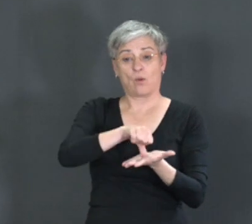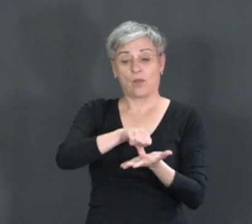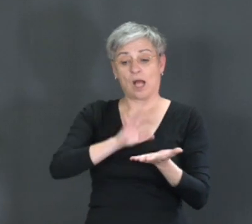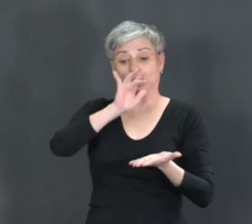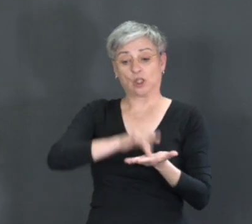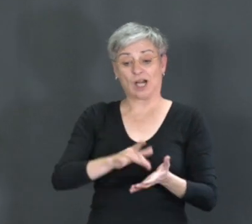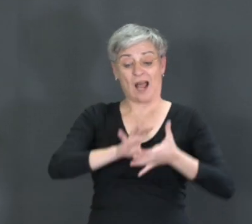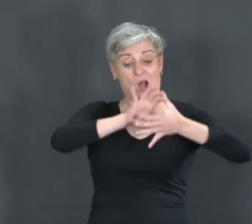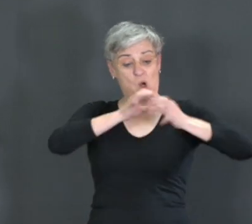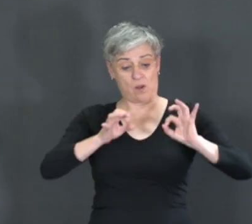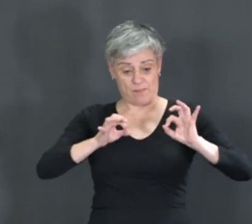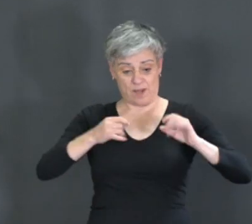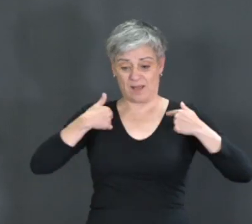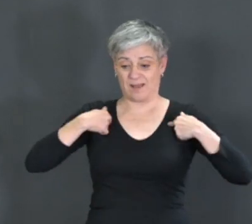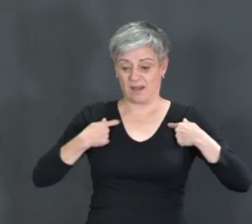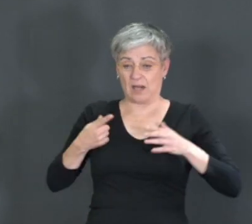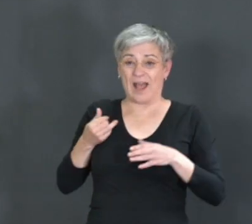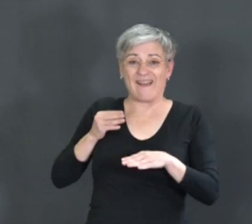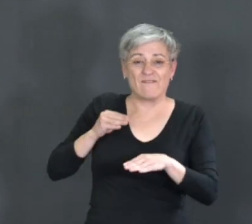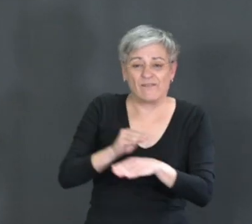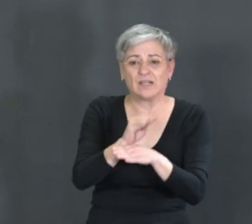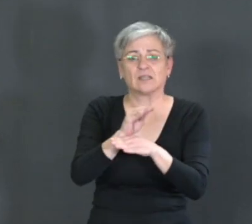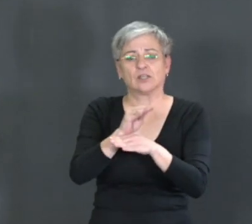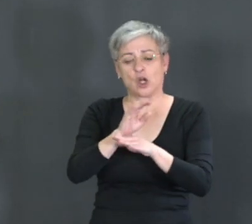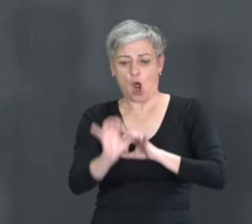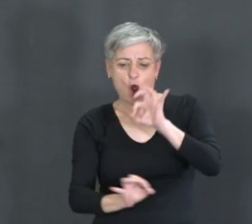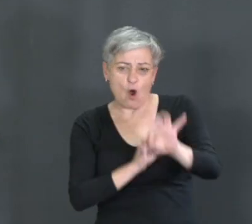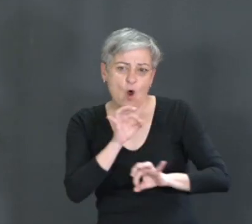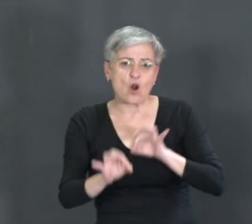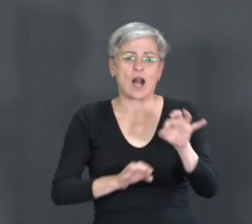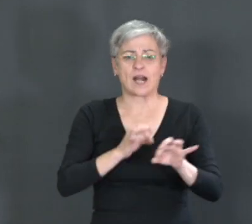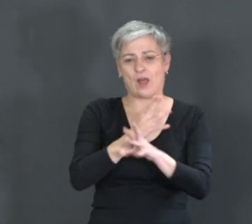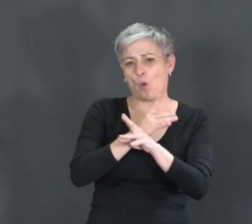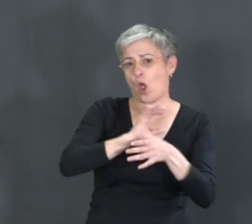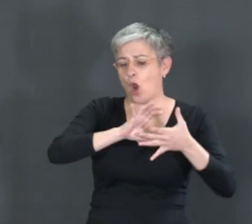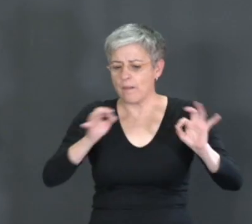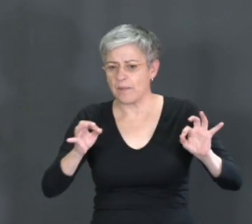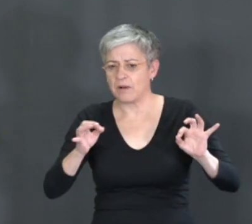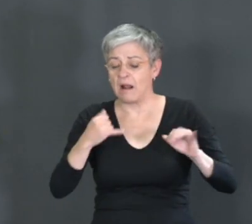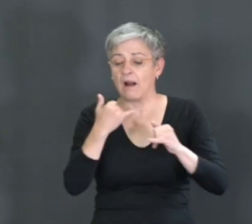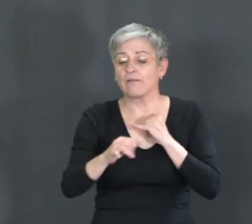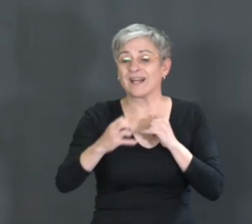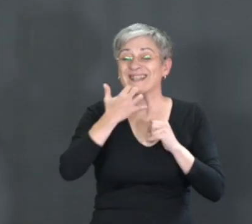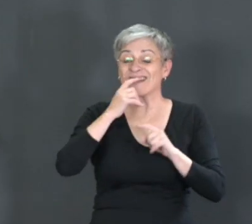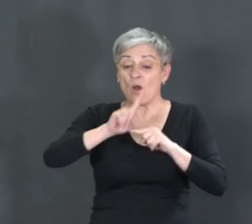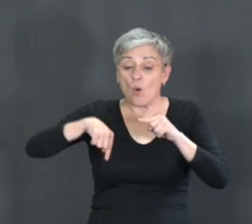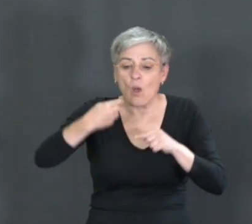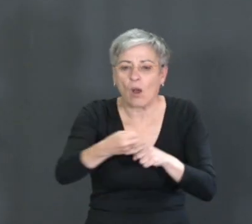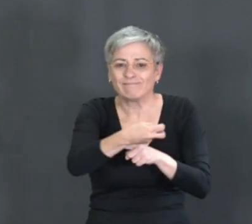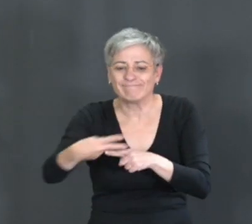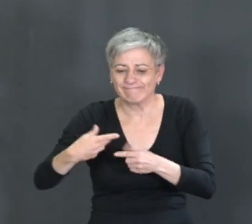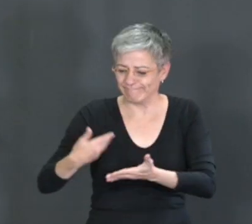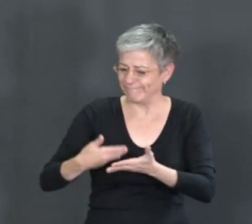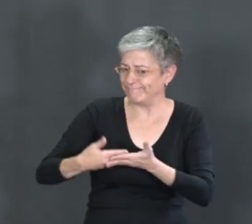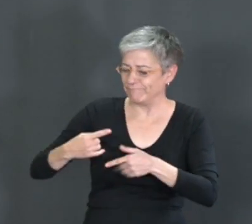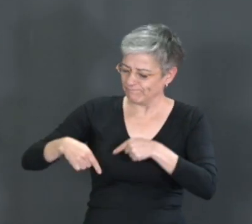organice unos juegos, haga una inversión económica muy importante si luego no hay un legado, ¿no?